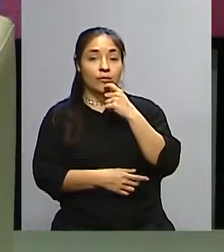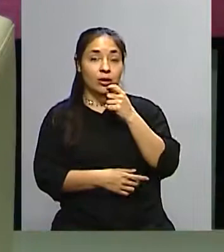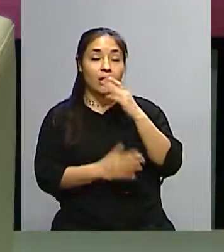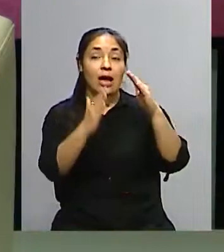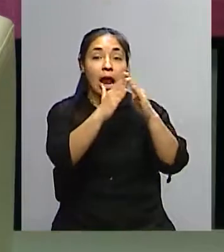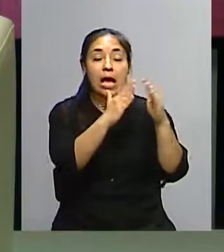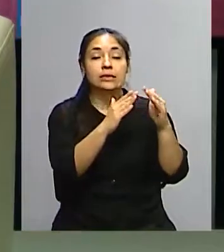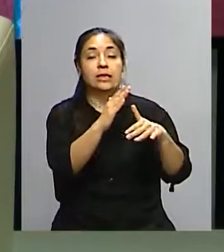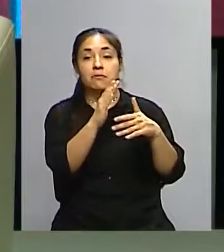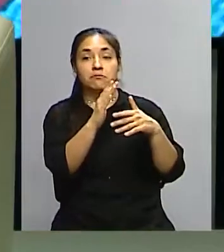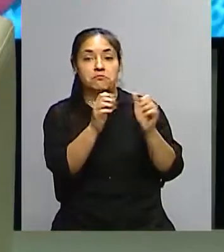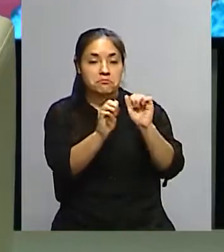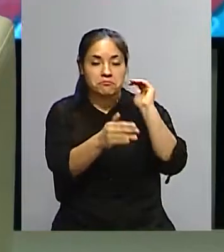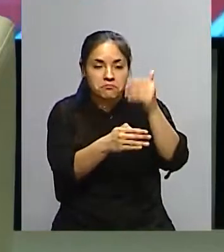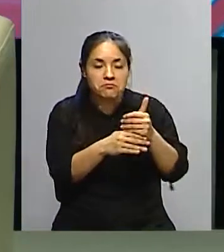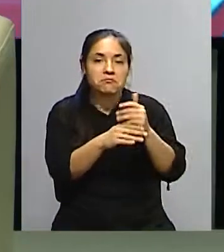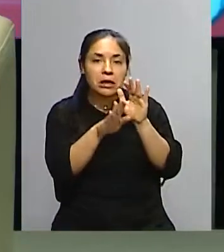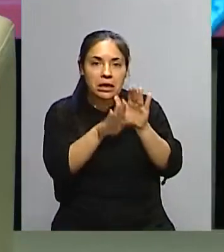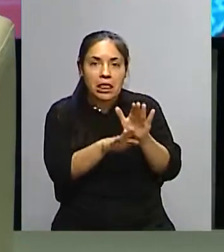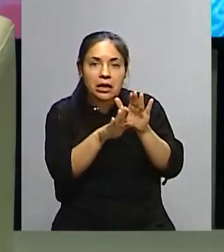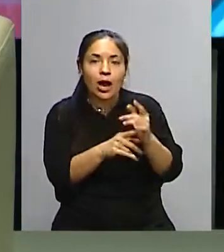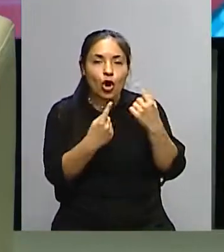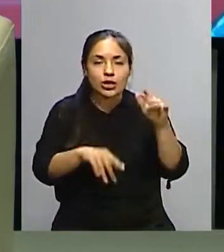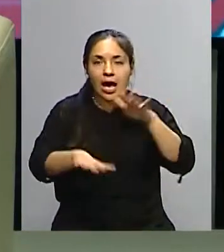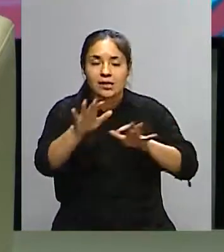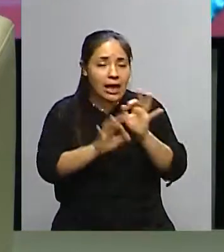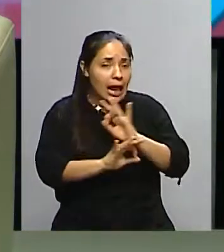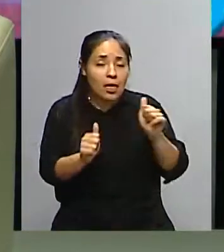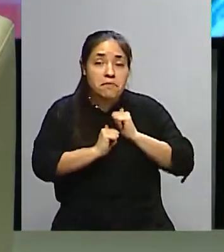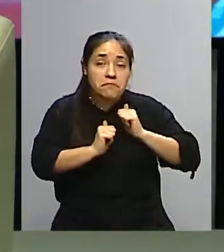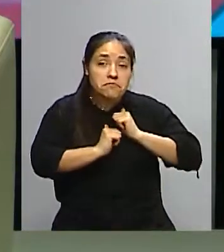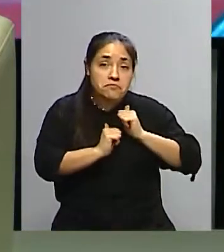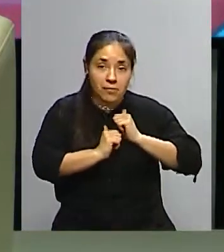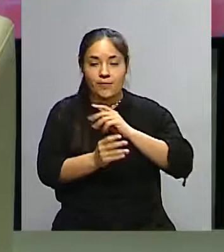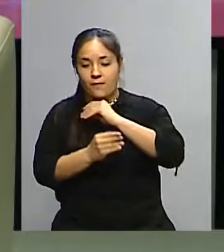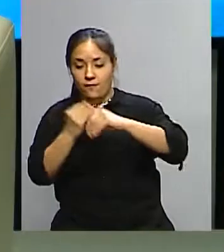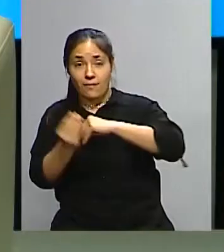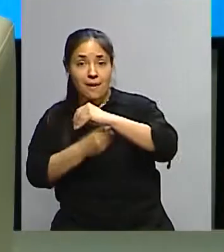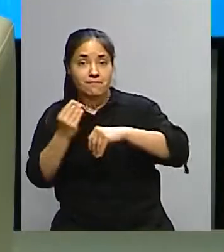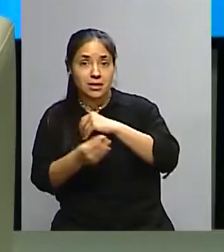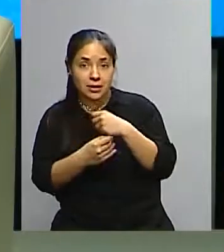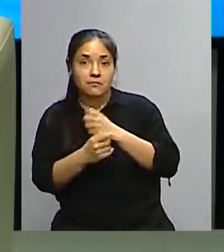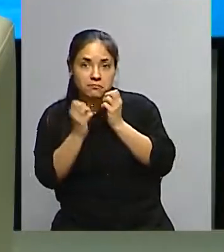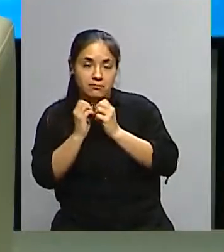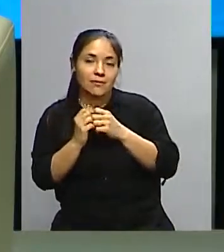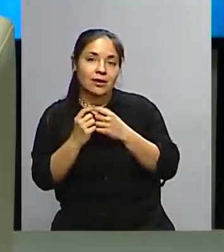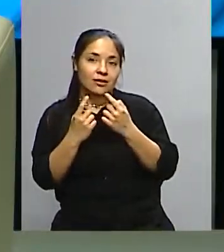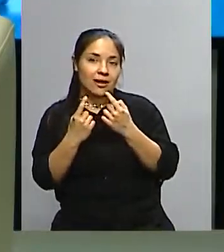realizaban actividades, entonces los familiares de alguna manera empezaron a cumplirles con ciertas